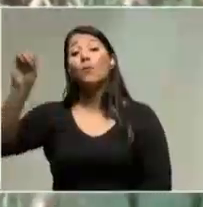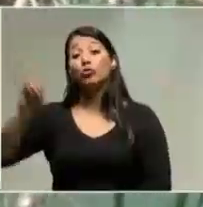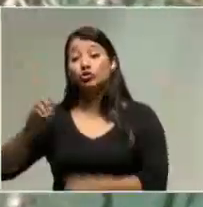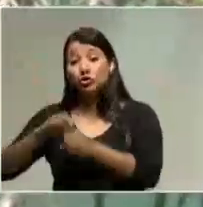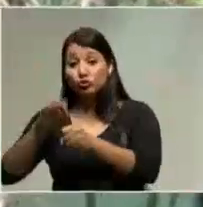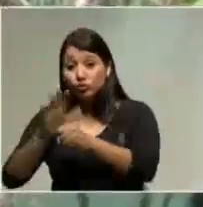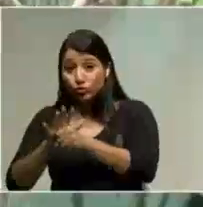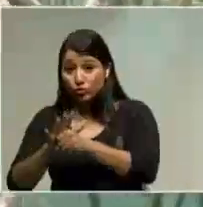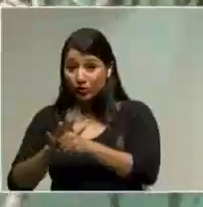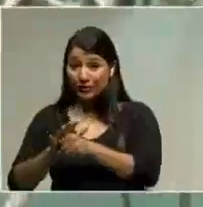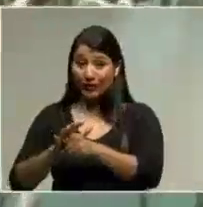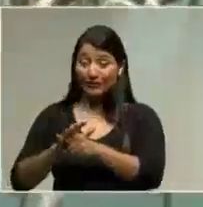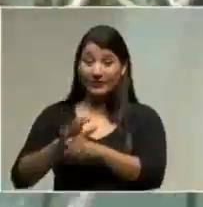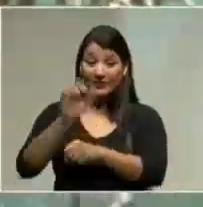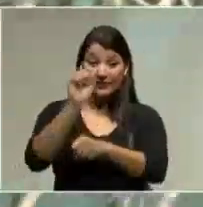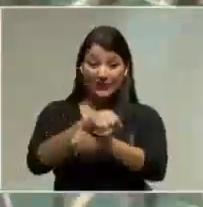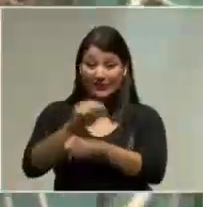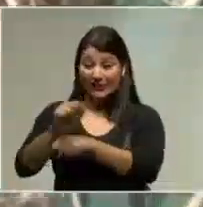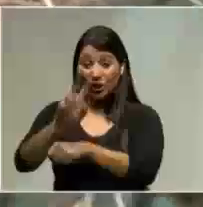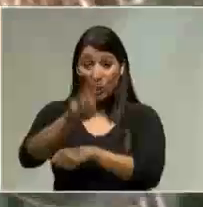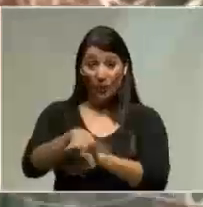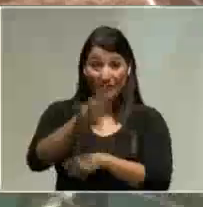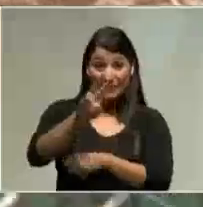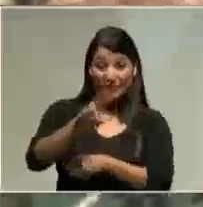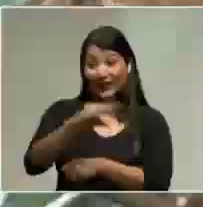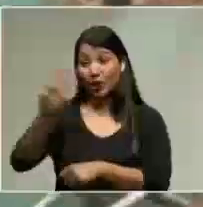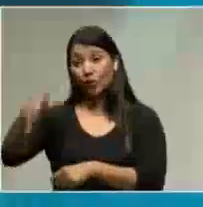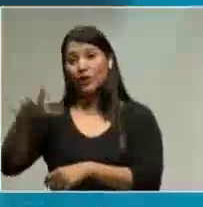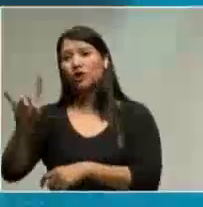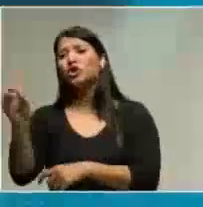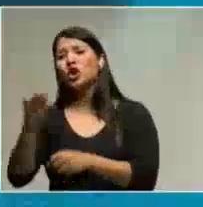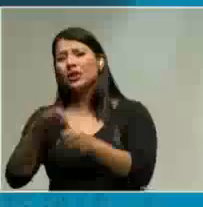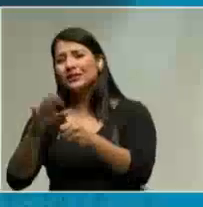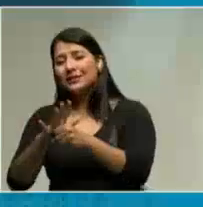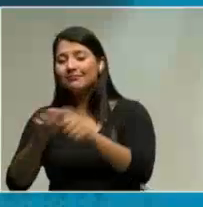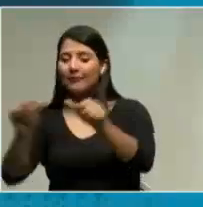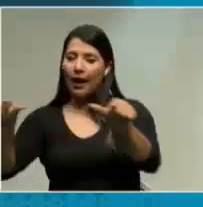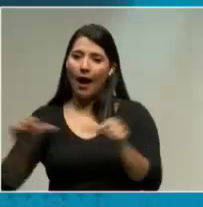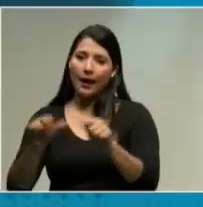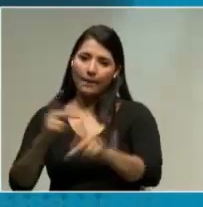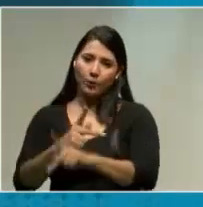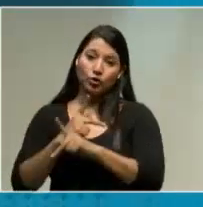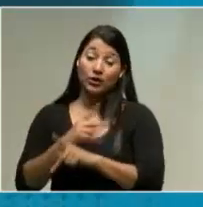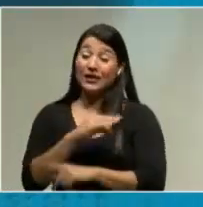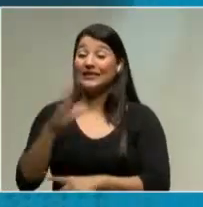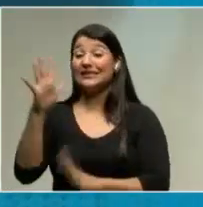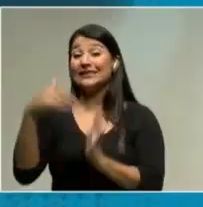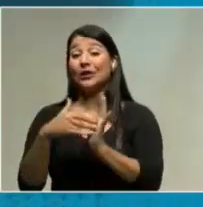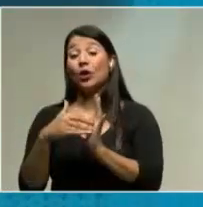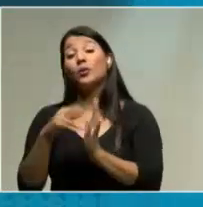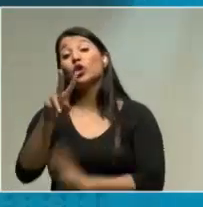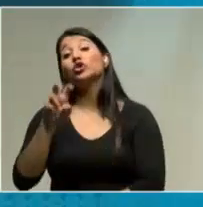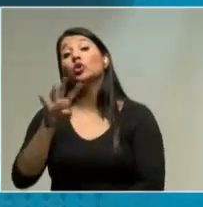entre 2007 y 2018 se encontró en zonas protegidas, con un total de